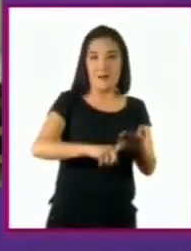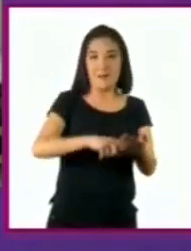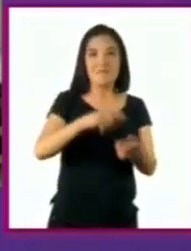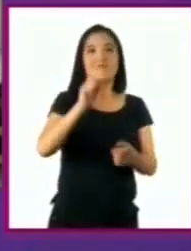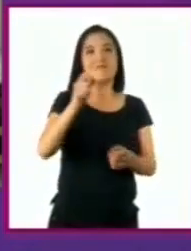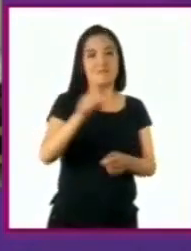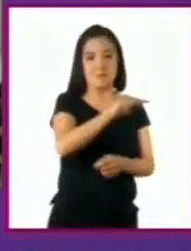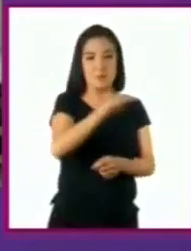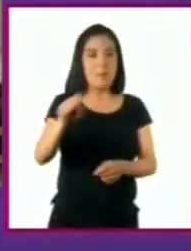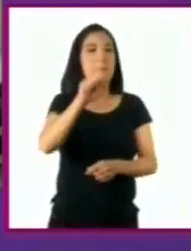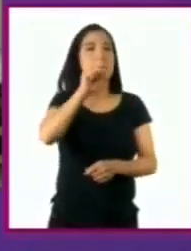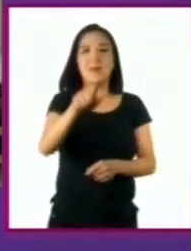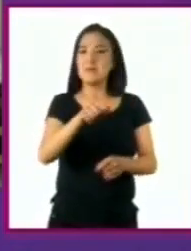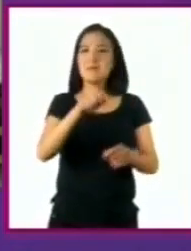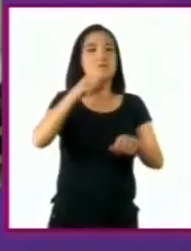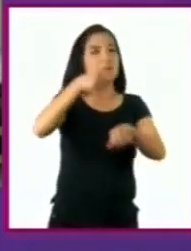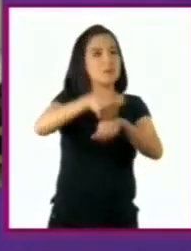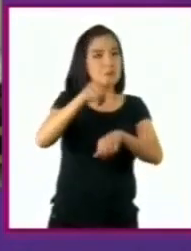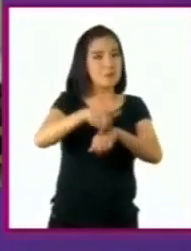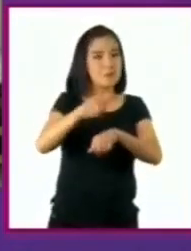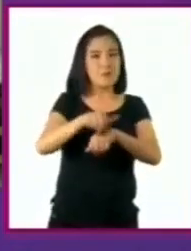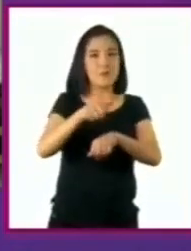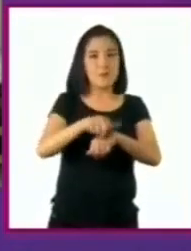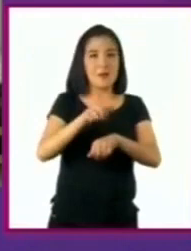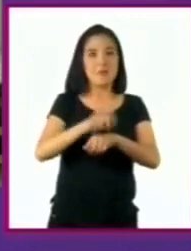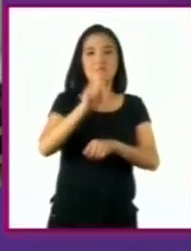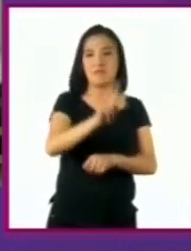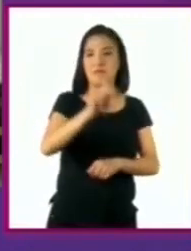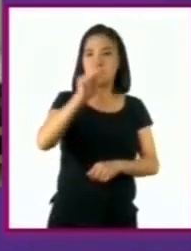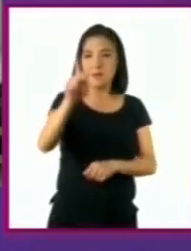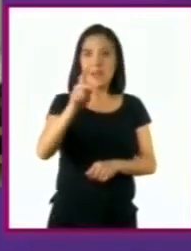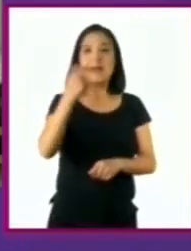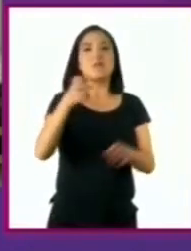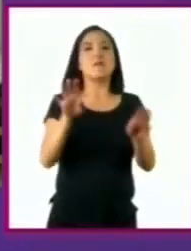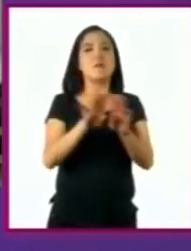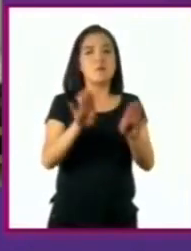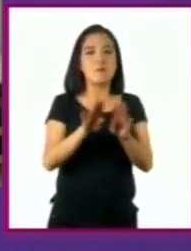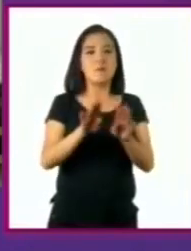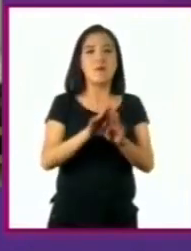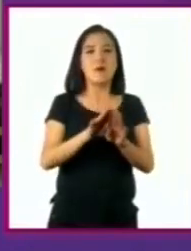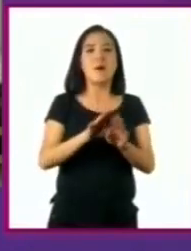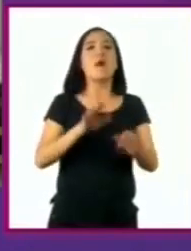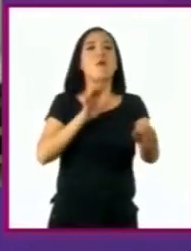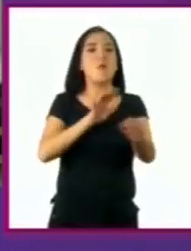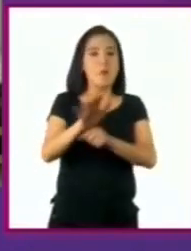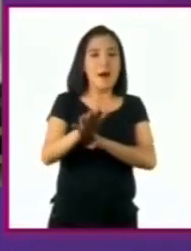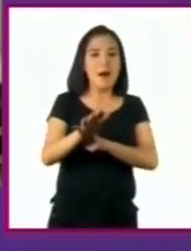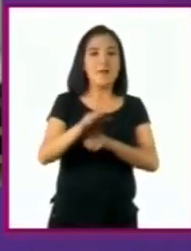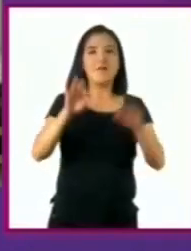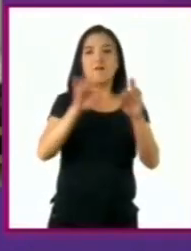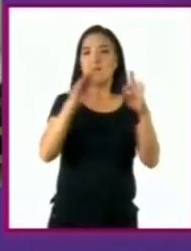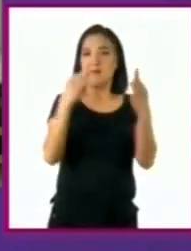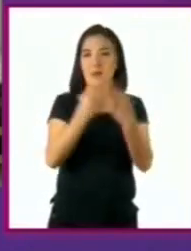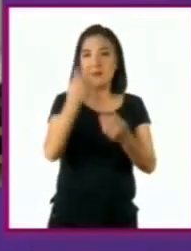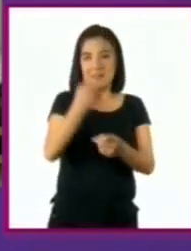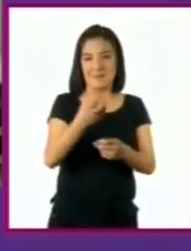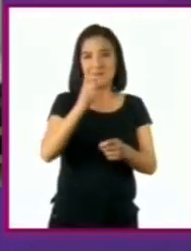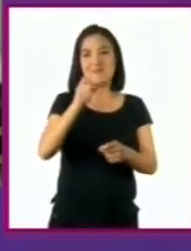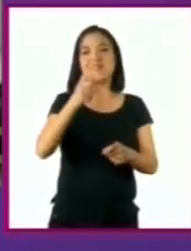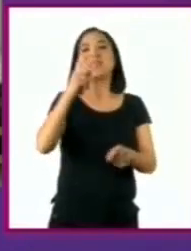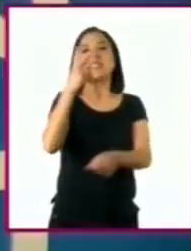la misma razón de proporcionalidad con las medidas de los segmentos correspondientes formados en la segunda